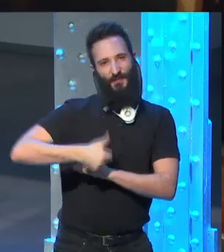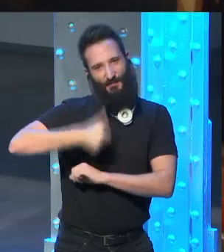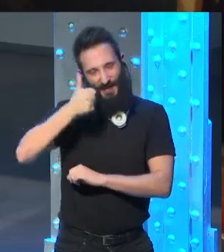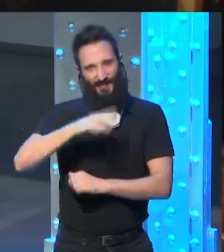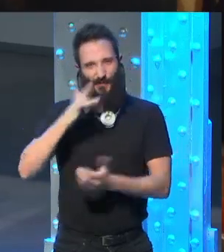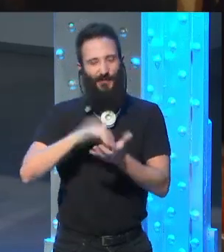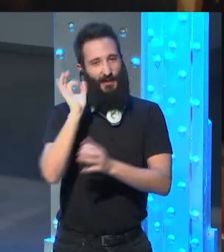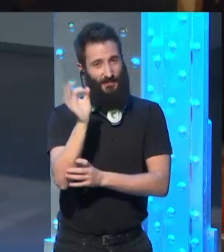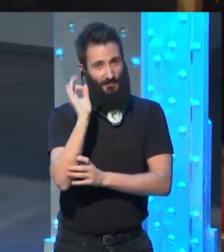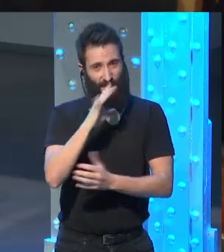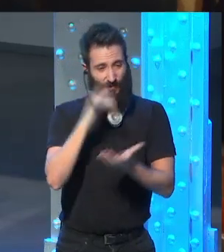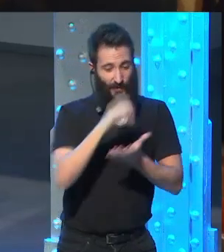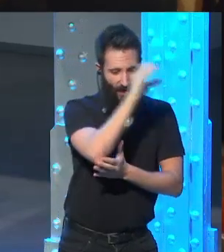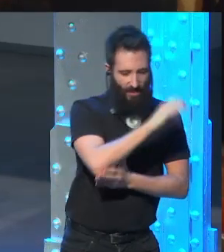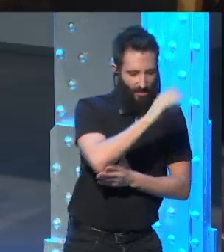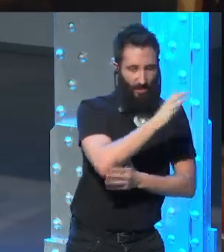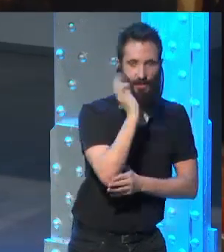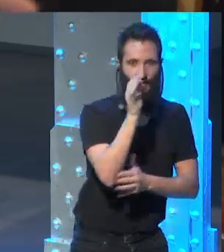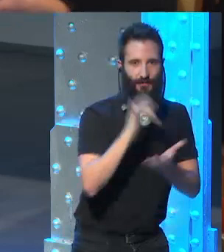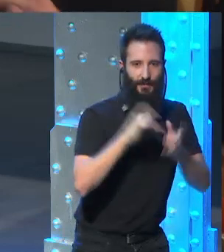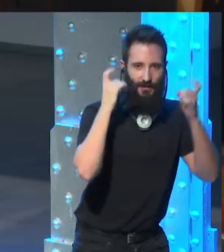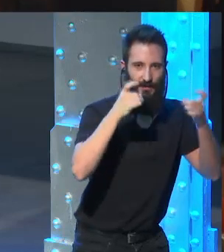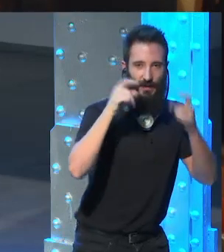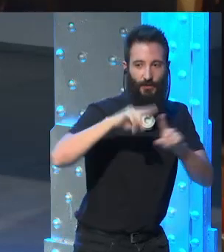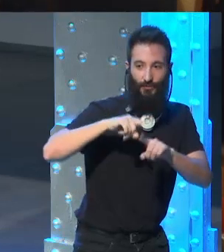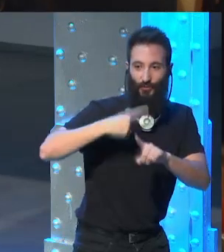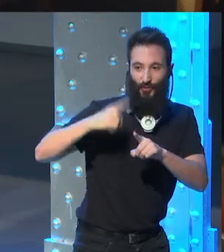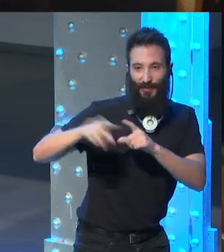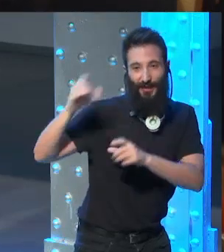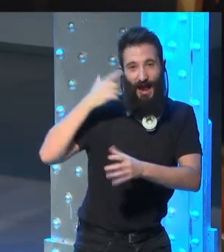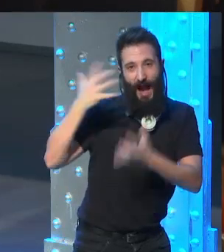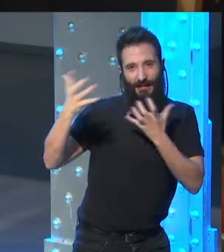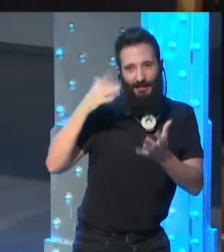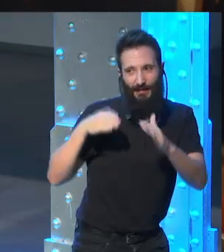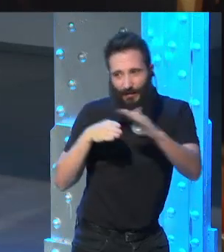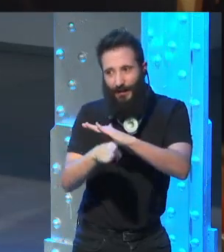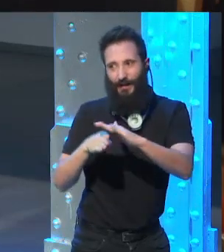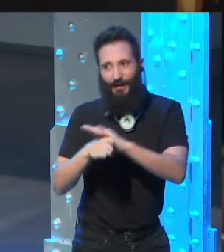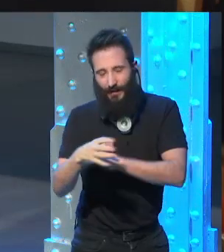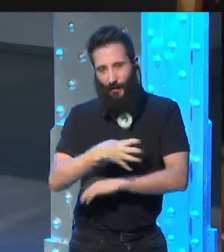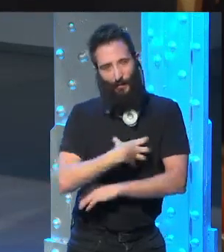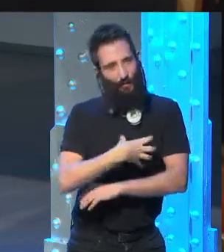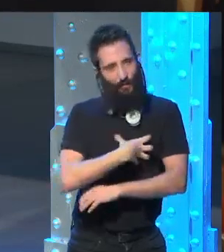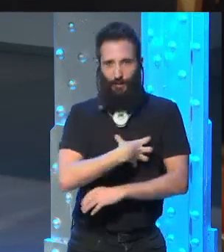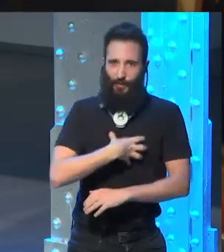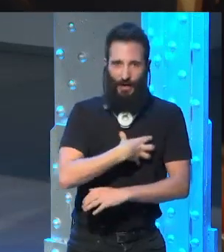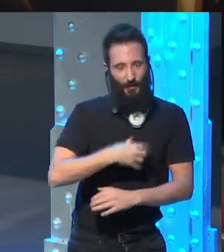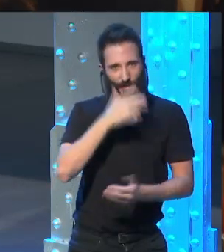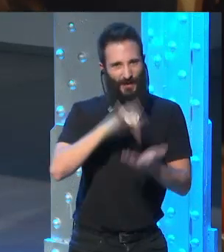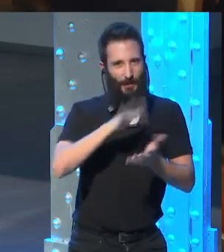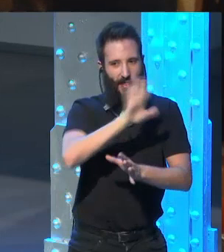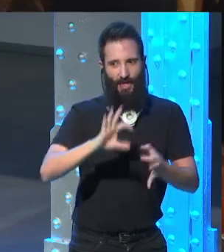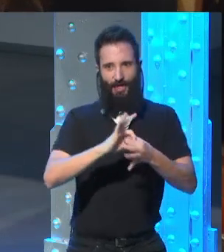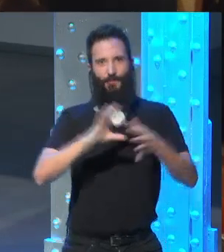verdad que como científico te cuesta acceder a los círculos artísticos. Te parece que tú no pintas nada ahí. Yo lo veía